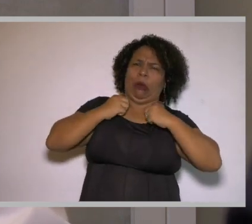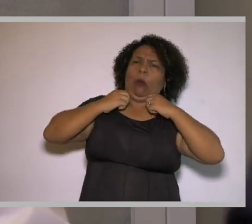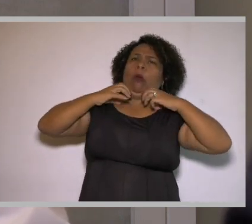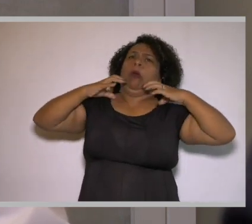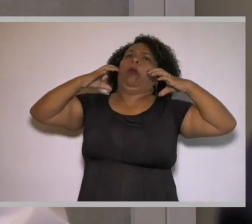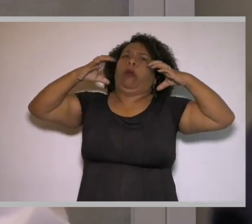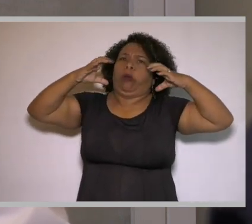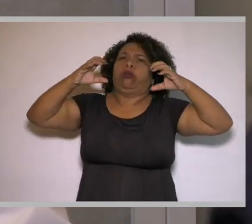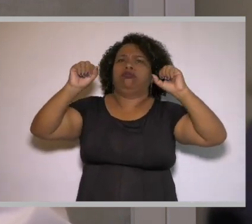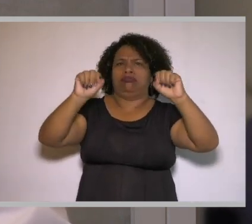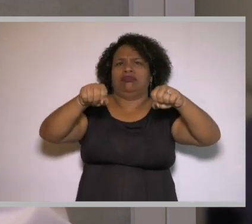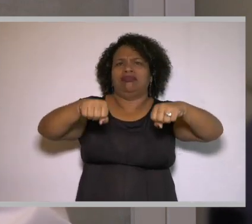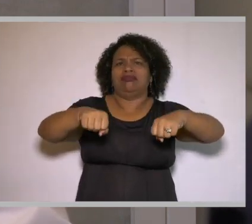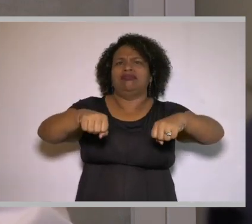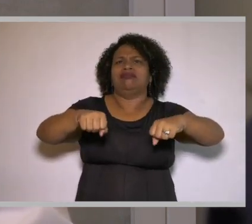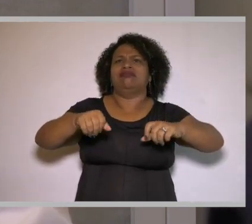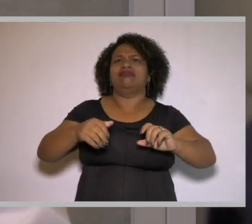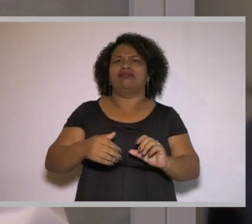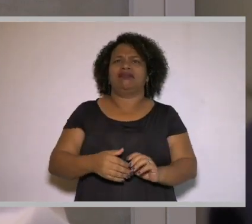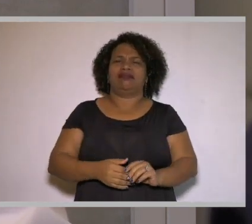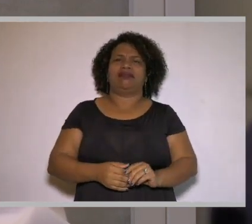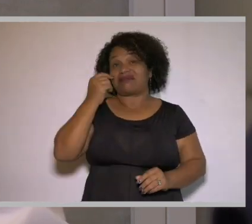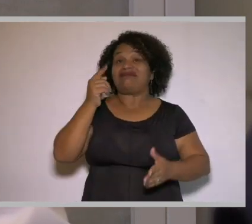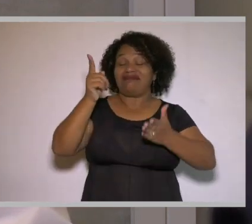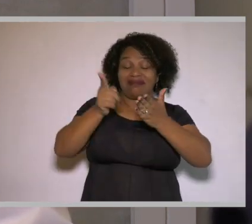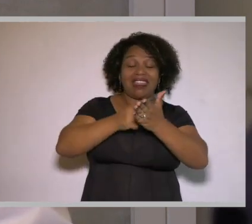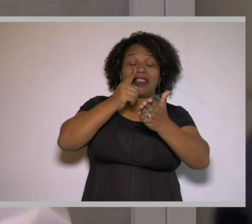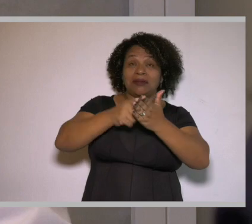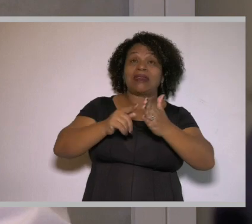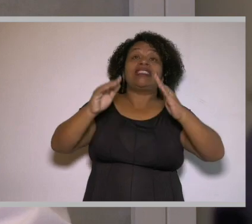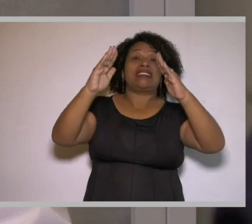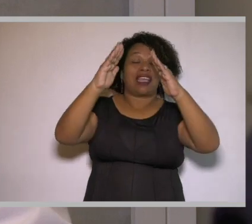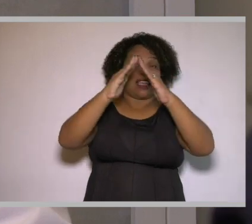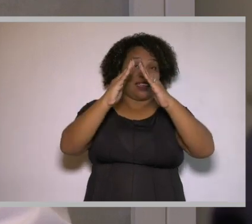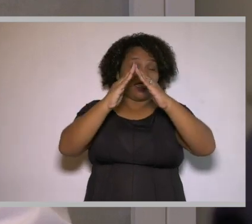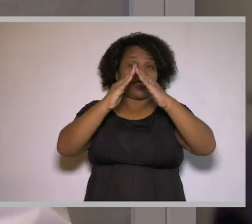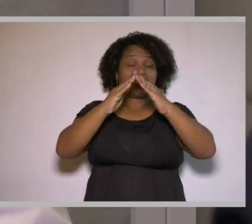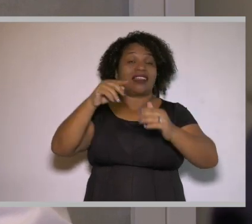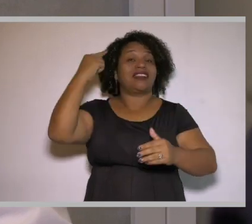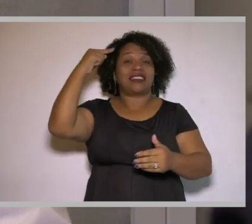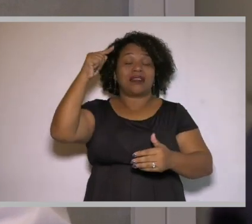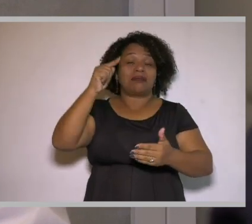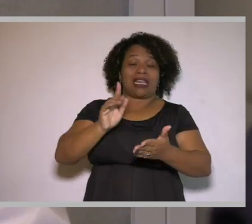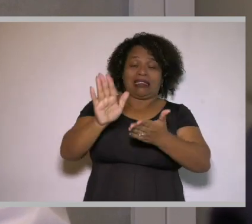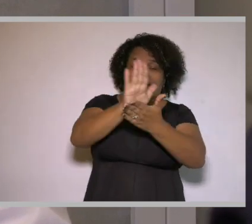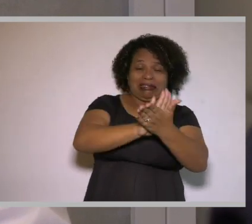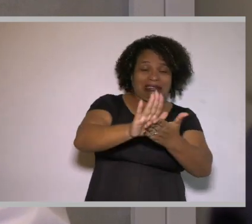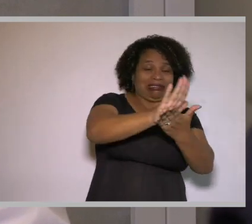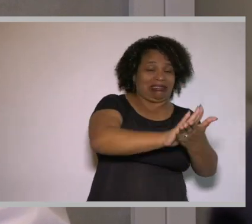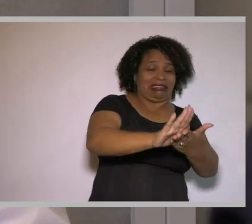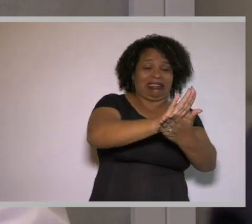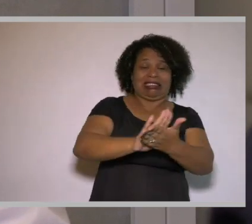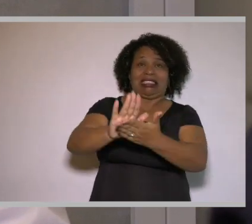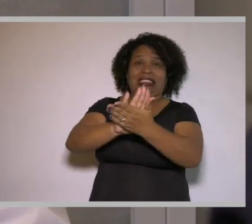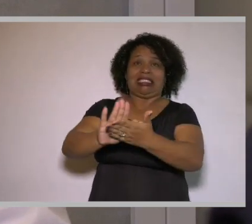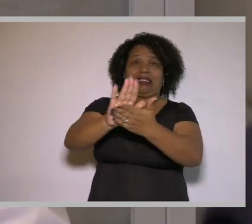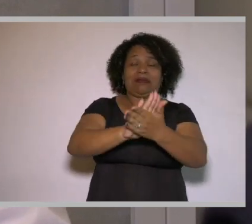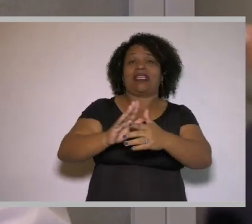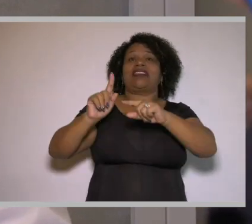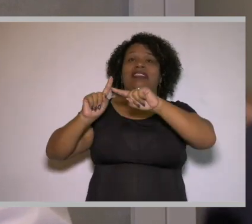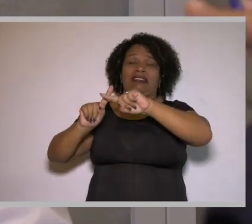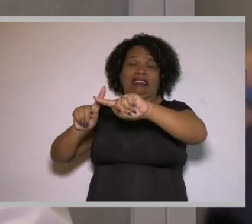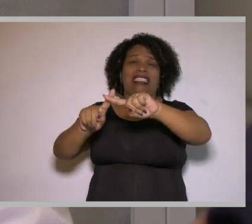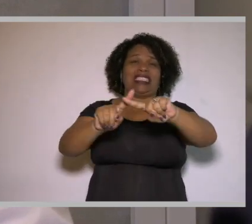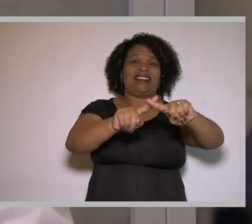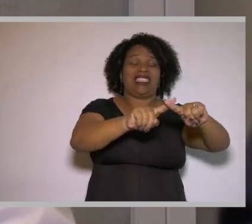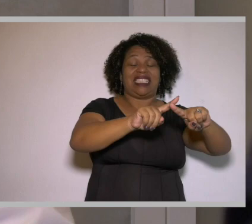de fragancia posible, es decir, perfumes, splash y ese tipo. Esos olores fuertes contribuyen a la inflamación nasal y de las adenoides también.